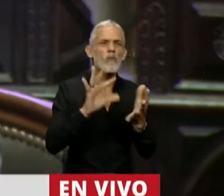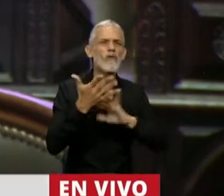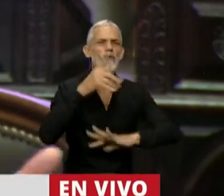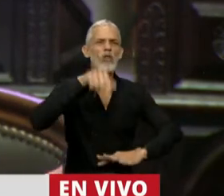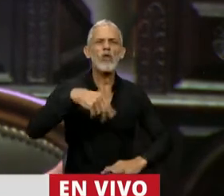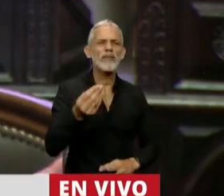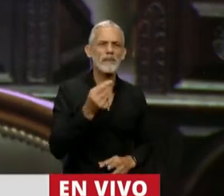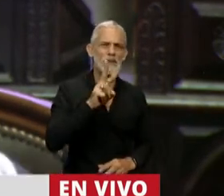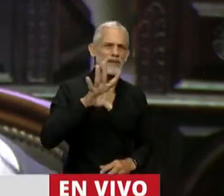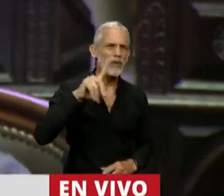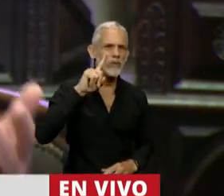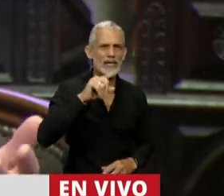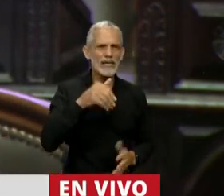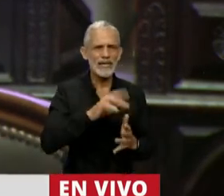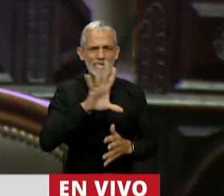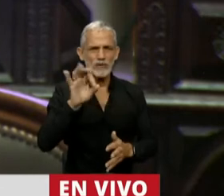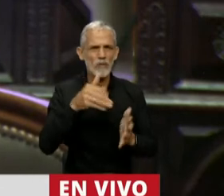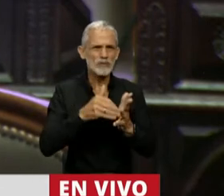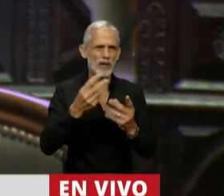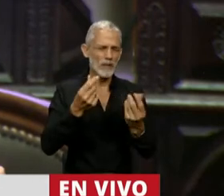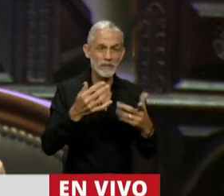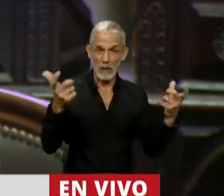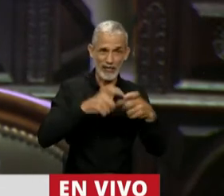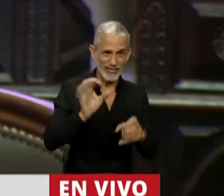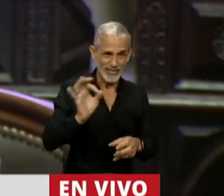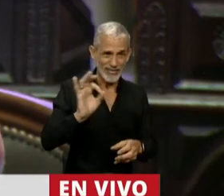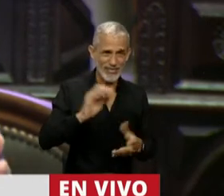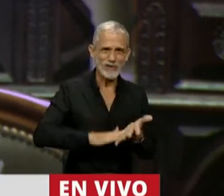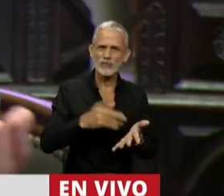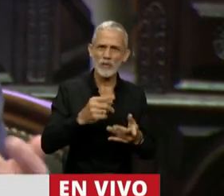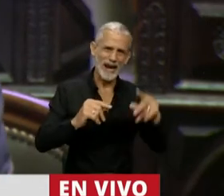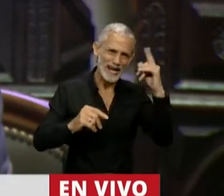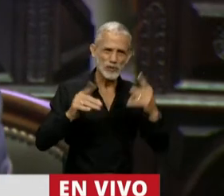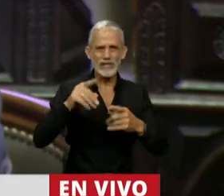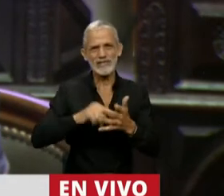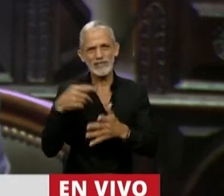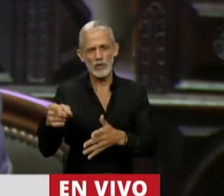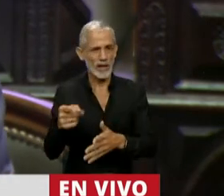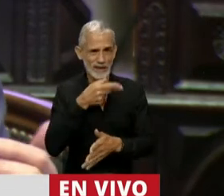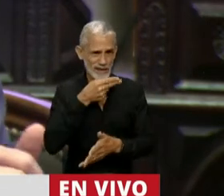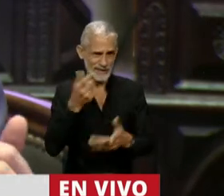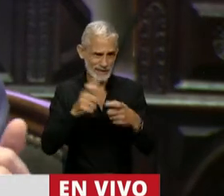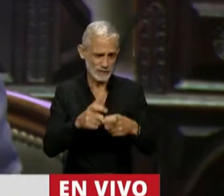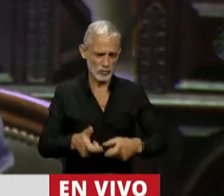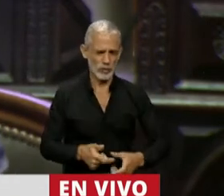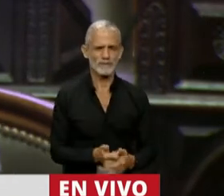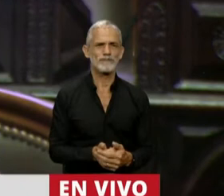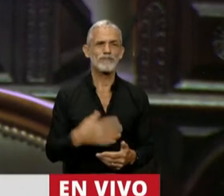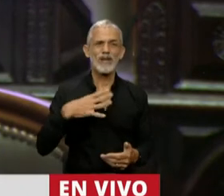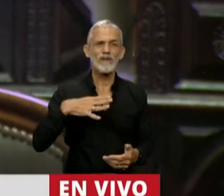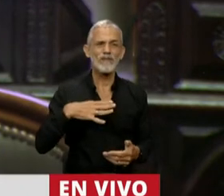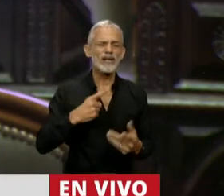ni siquiera reuniones a ese efecto entre la nación y la ciudad. Falta